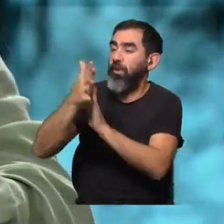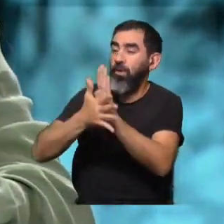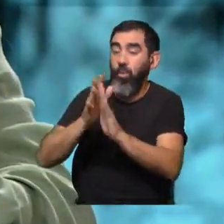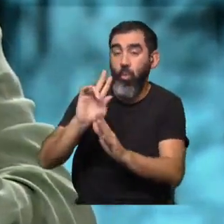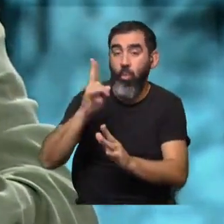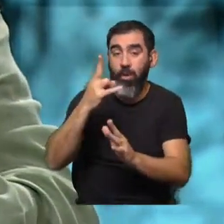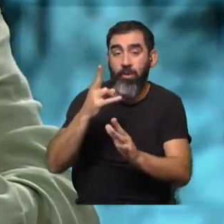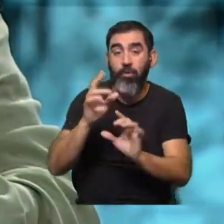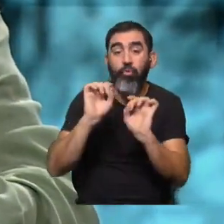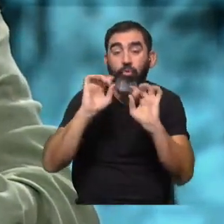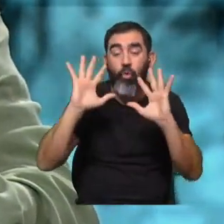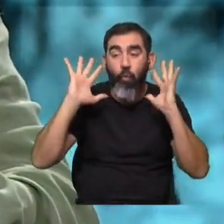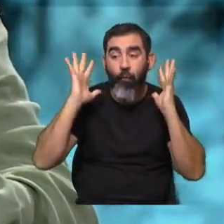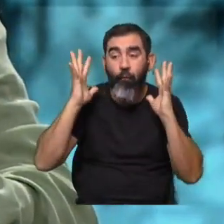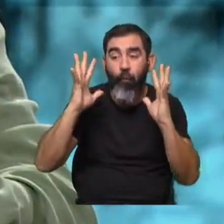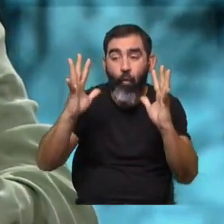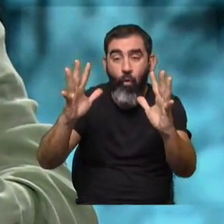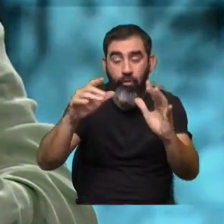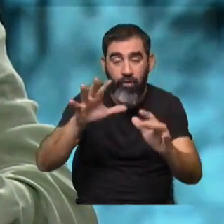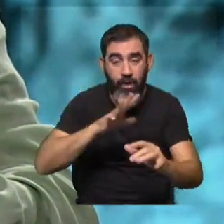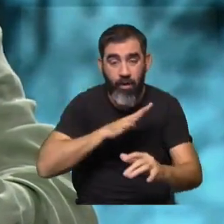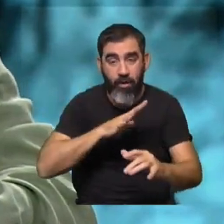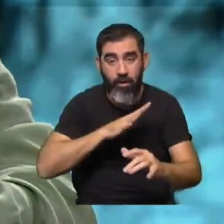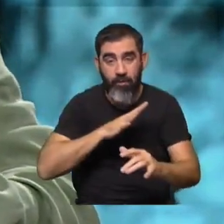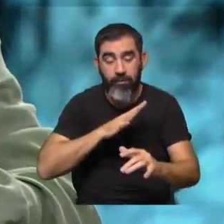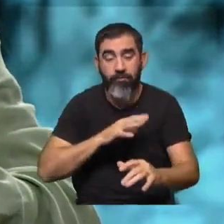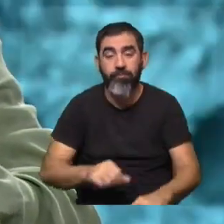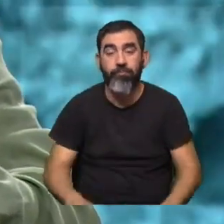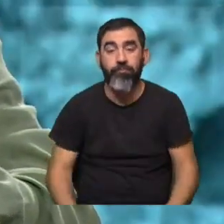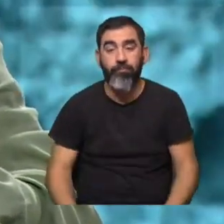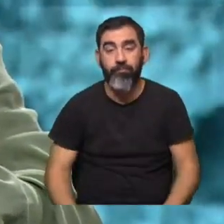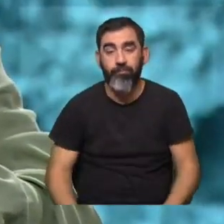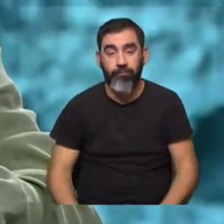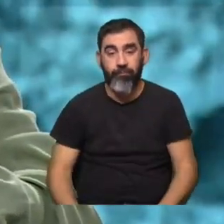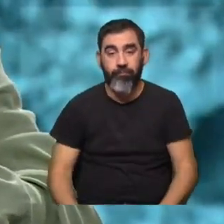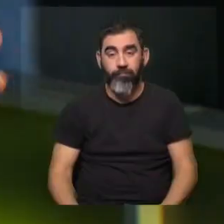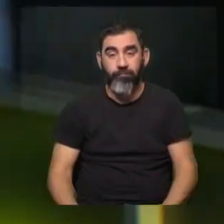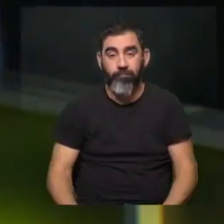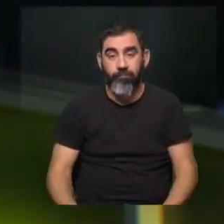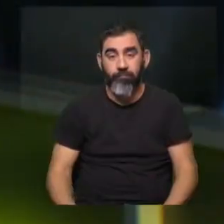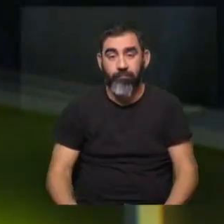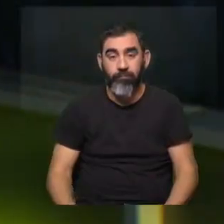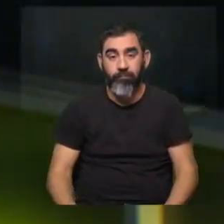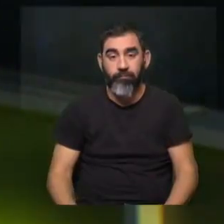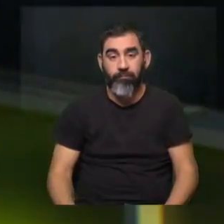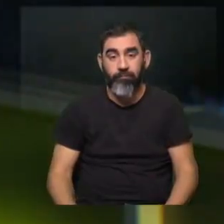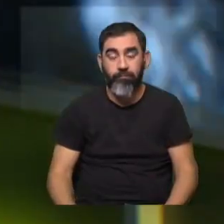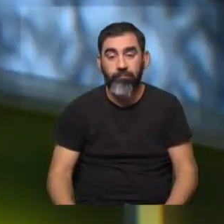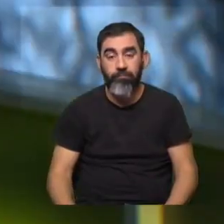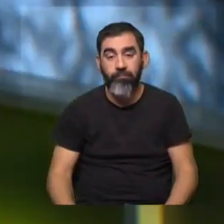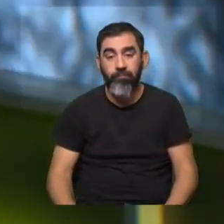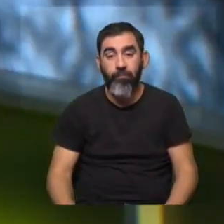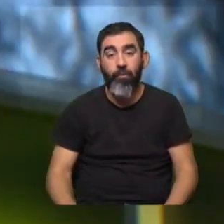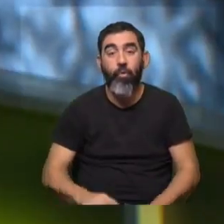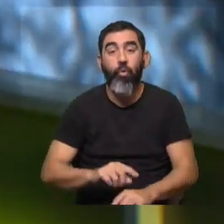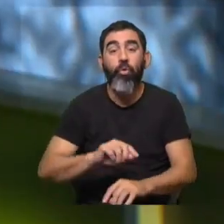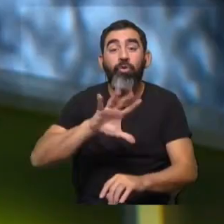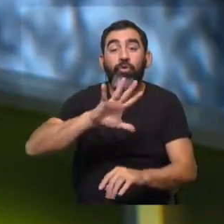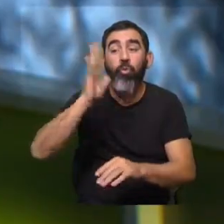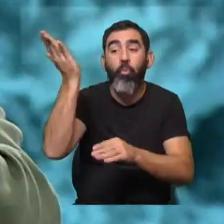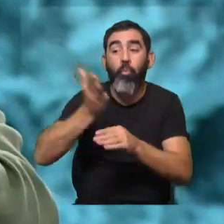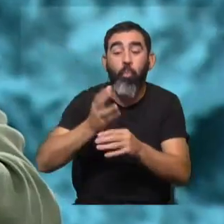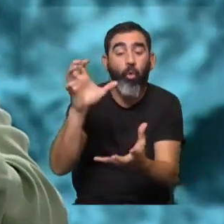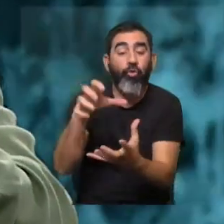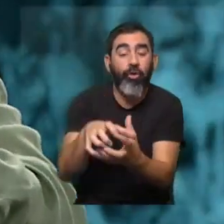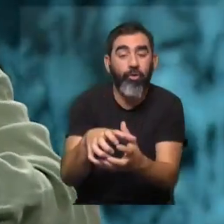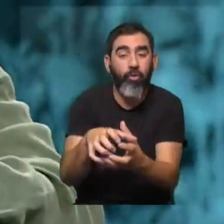estaba vinculado a esos lugares puntuales donde hay esa vegetación. Alexandra, y no es que tampoco sea una mancha que es el 5% del bosque, en realidad Está todo